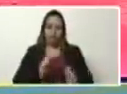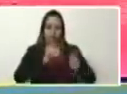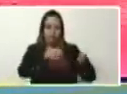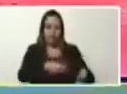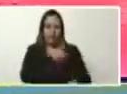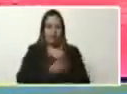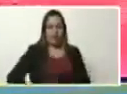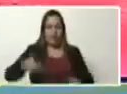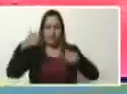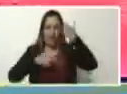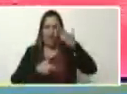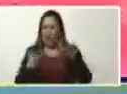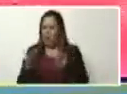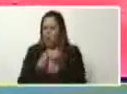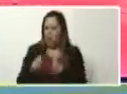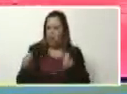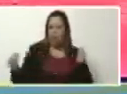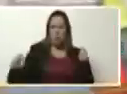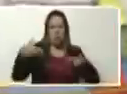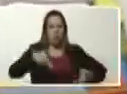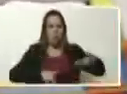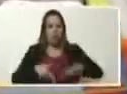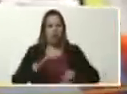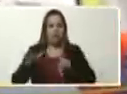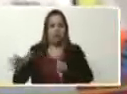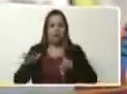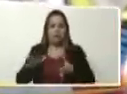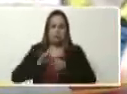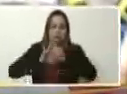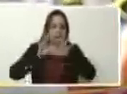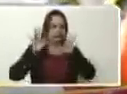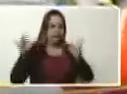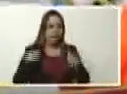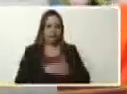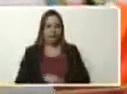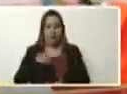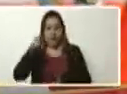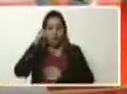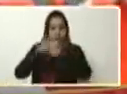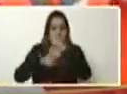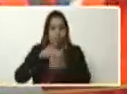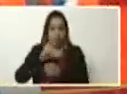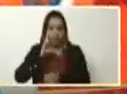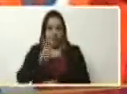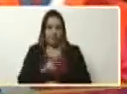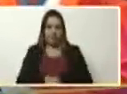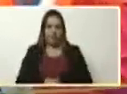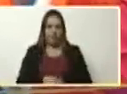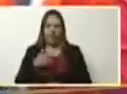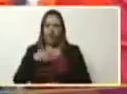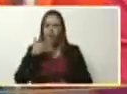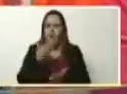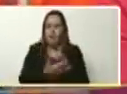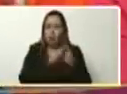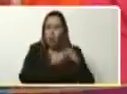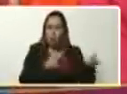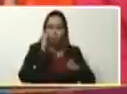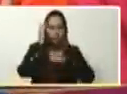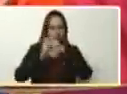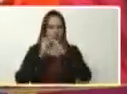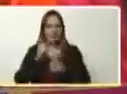una paliza de votos y una victoria esplendorosa. Ese es el video que vimos ahora. Yo pedí otro